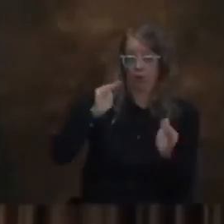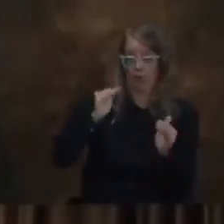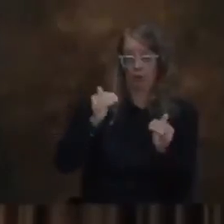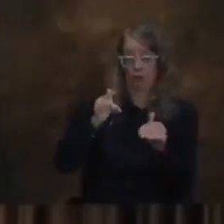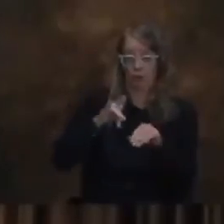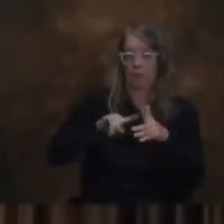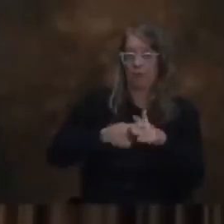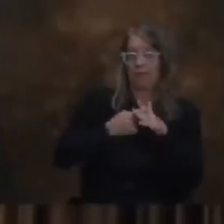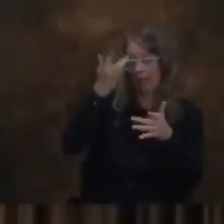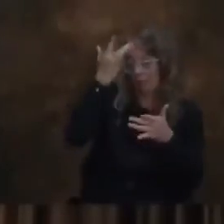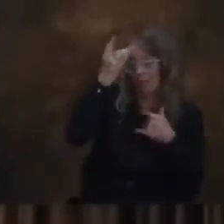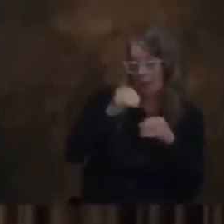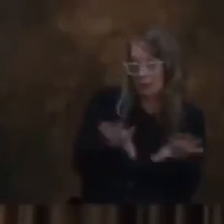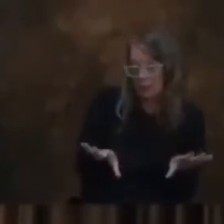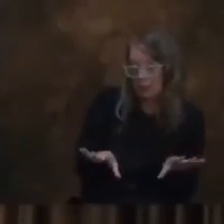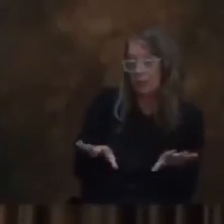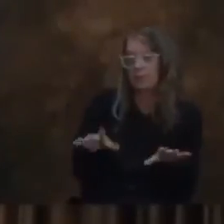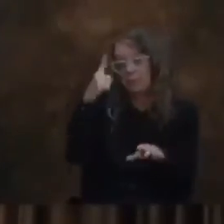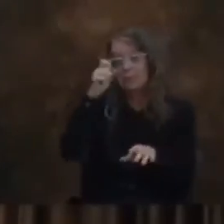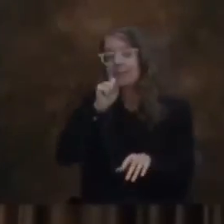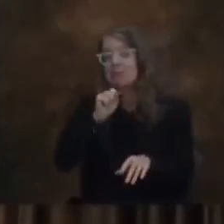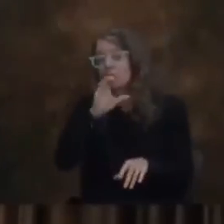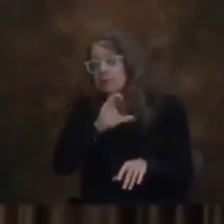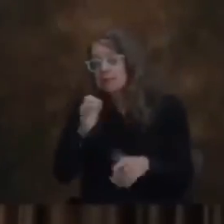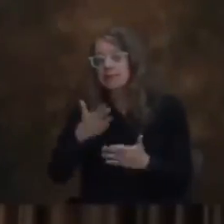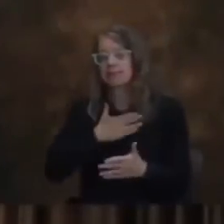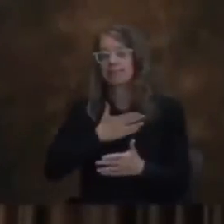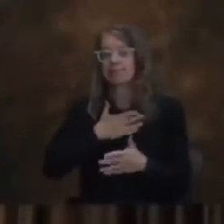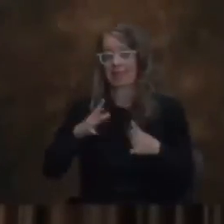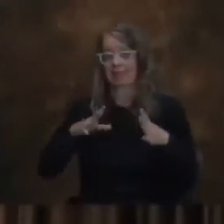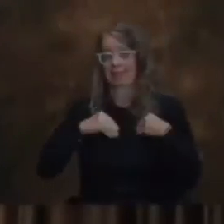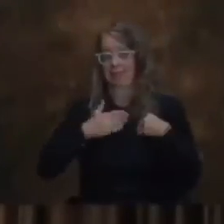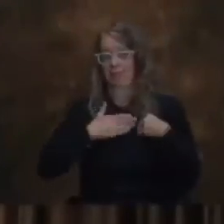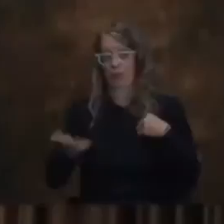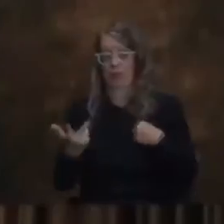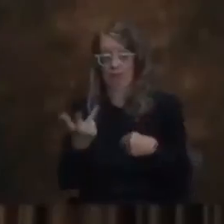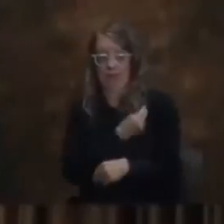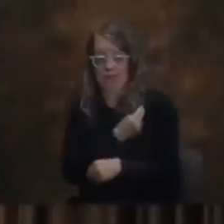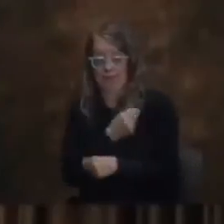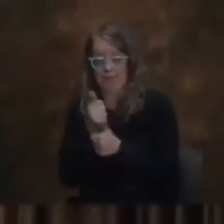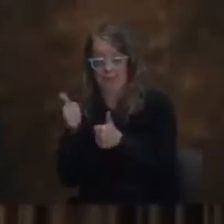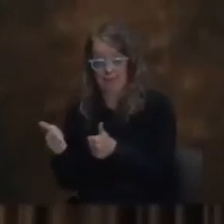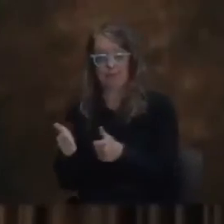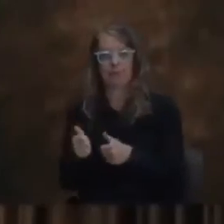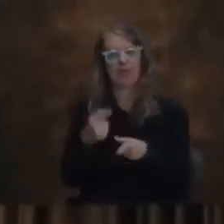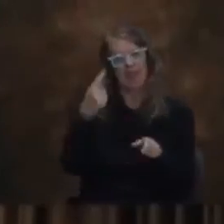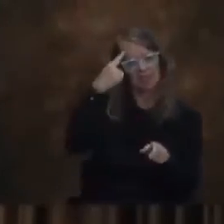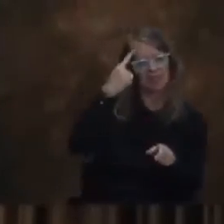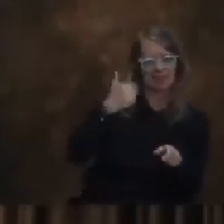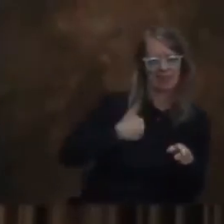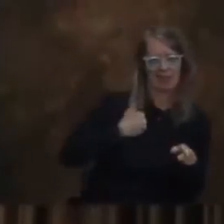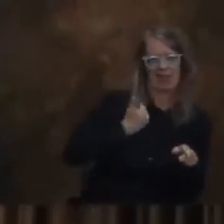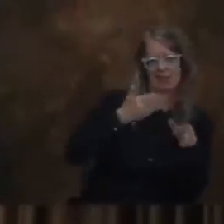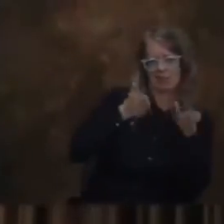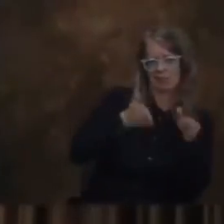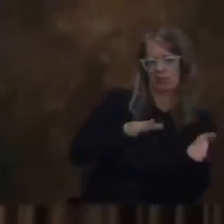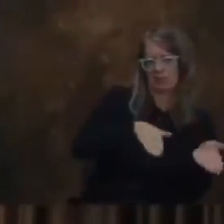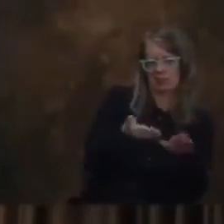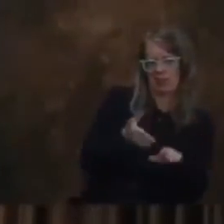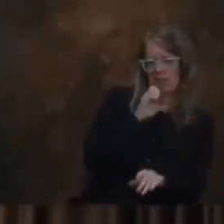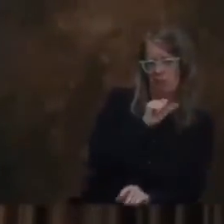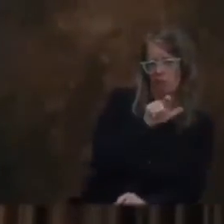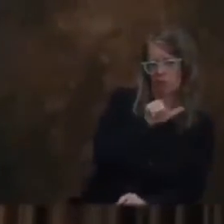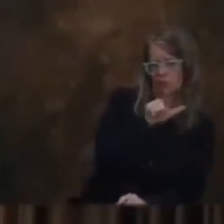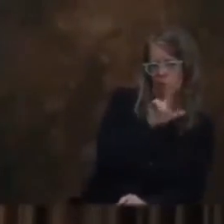lidiado con las personas mayores y ahora estamos lidiando con las personas más jóvenes creo que la persona más joven que falleció tenía 28 años de edad de